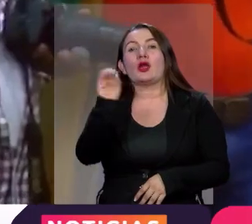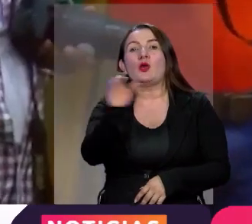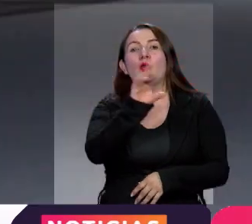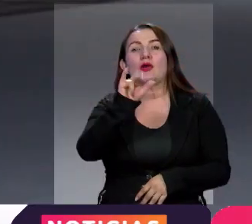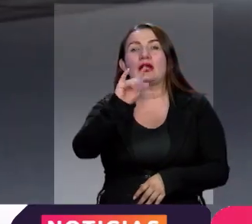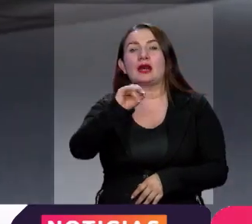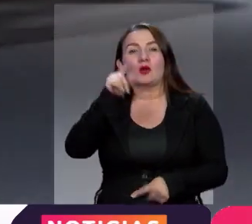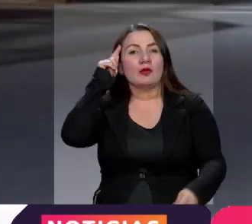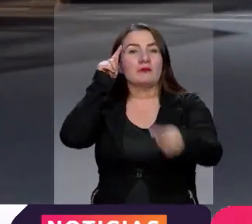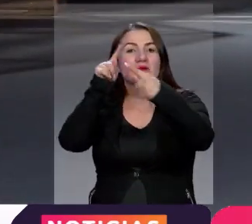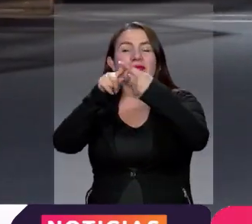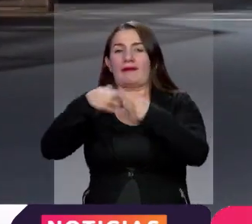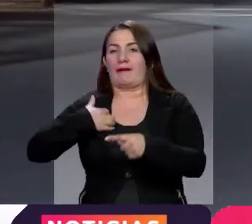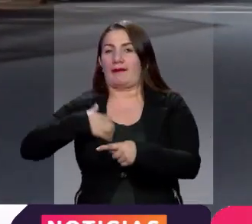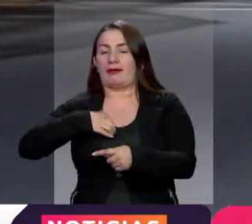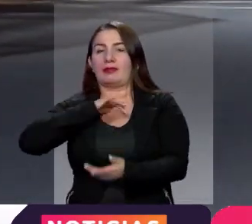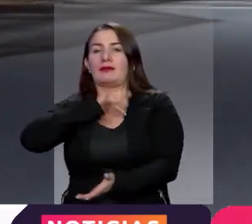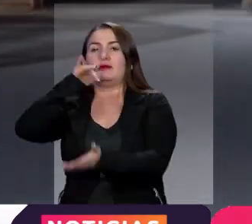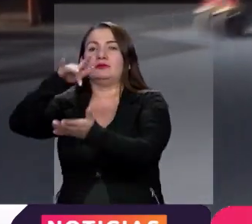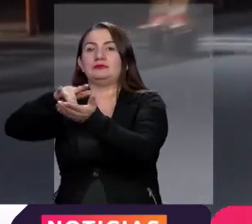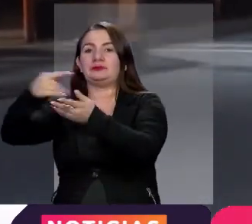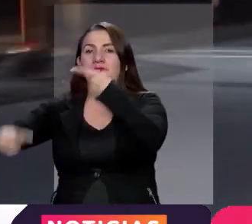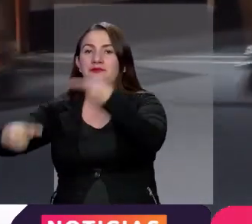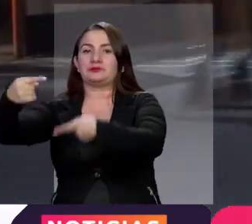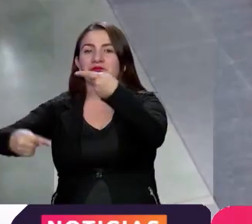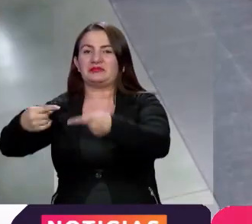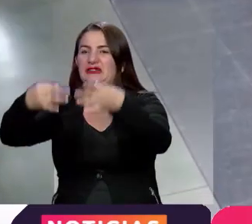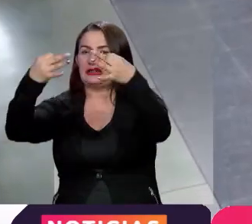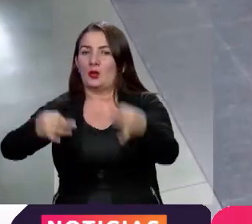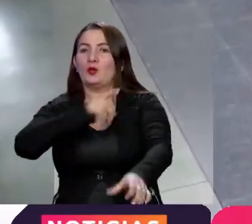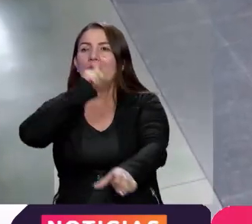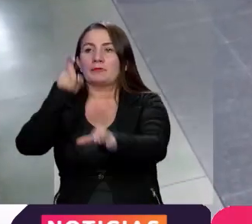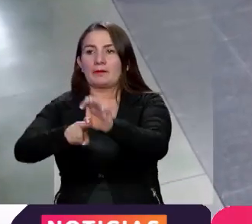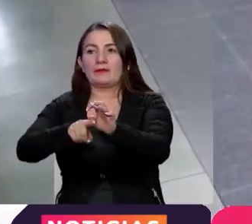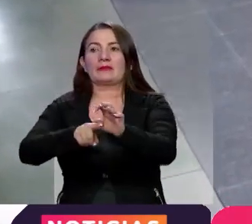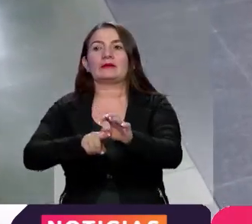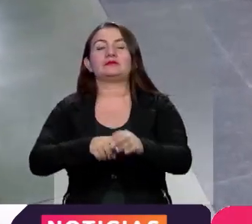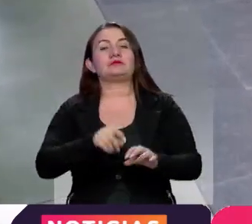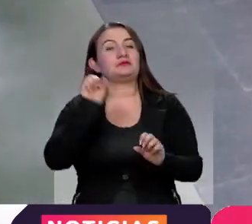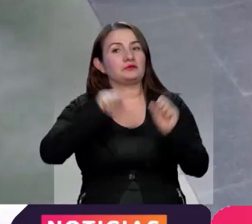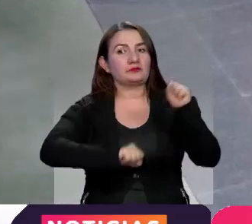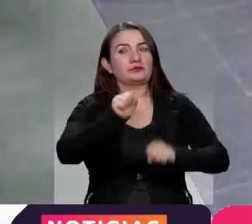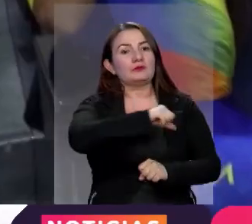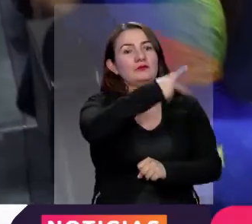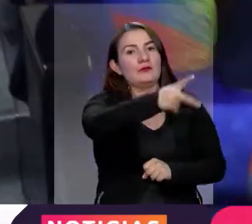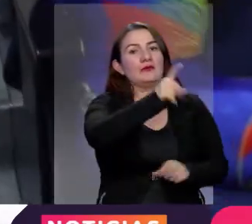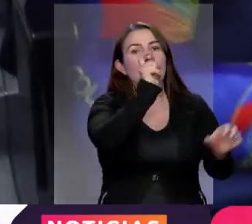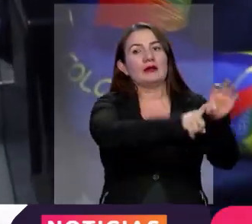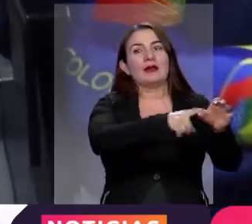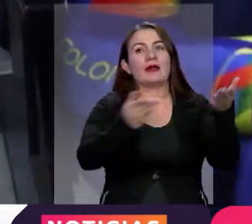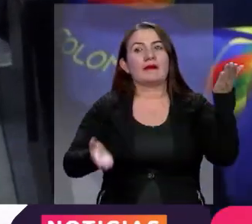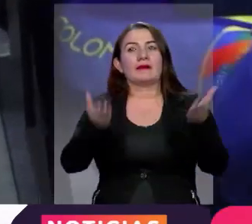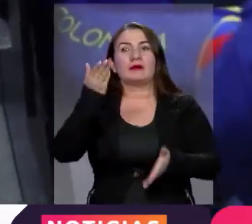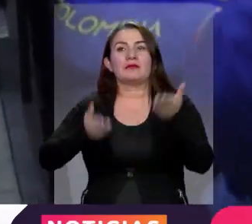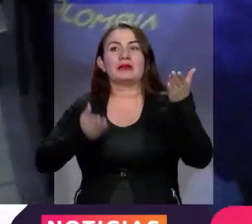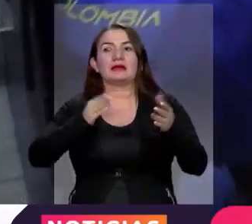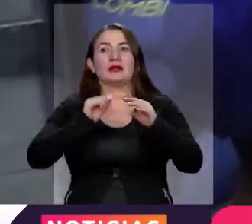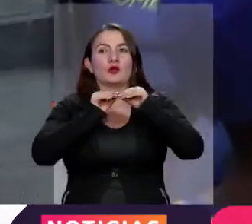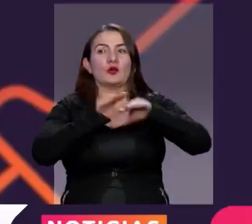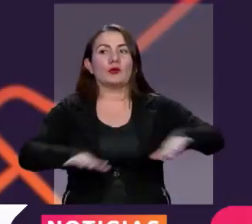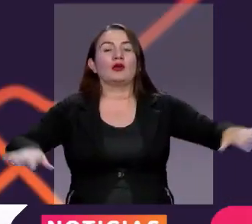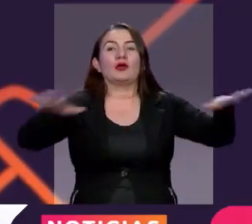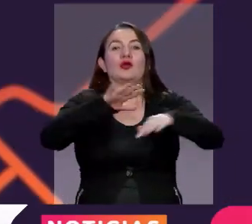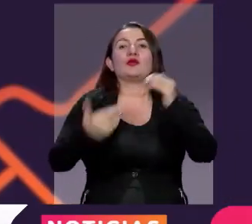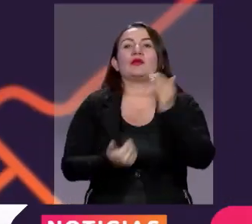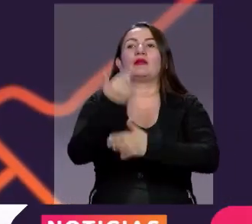meta el Campeonato Mundial en Argentina, competencia que tiene asegurada, y tendría la opción de otras 2. Todo depende de ser convocado a través de